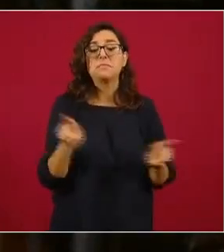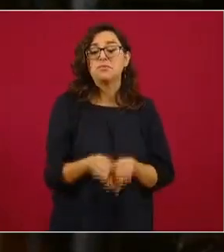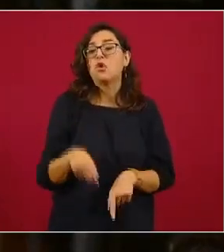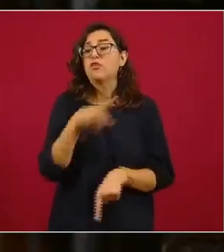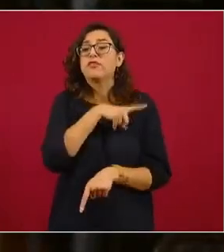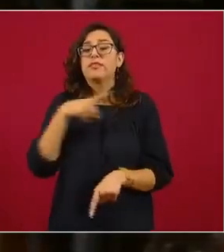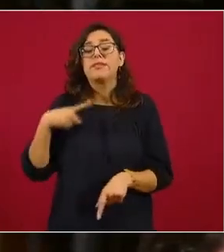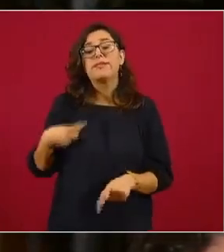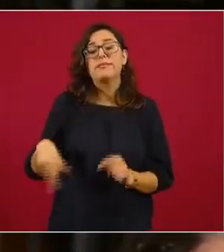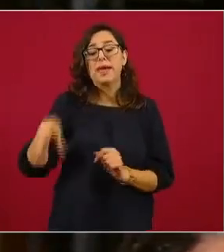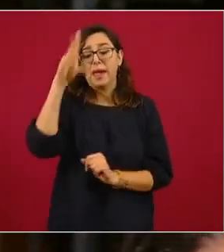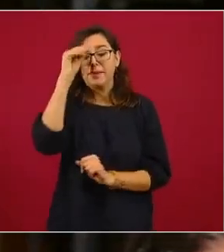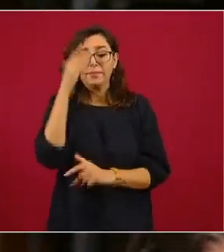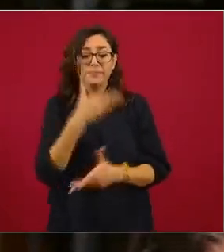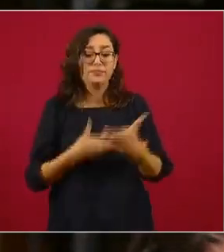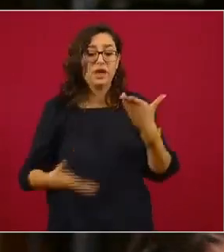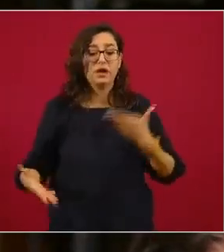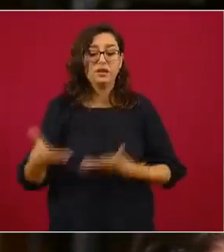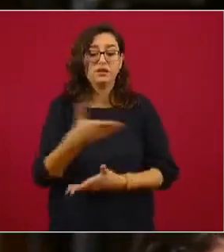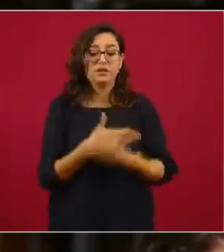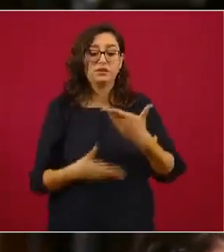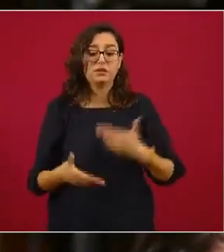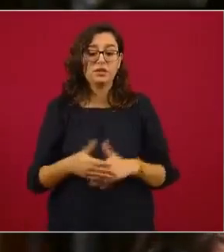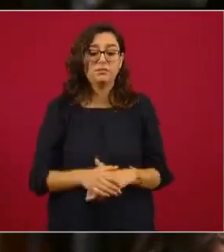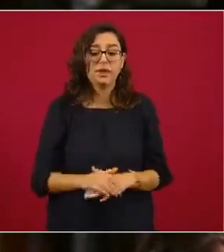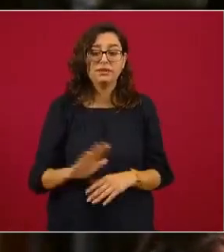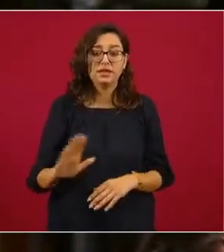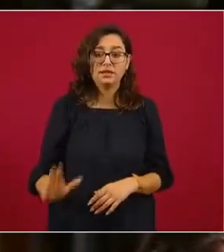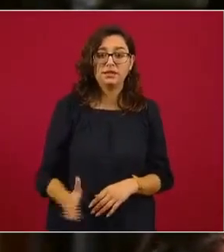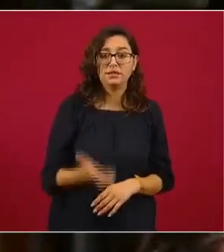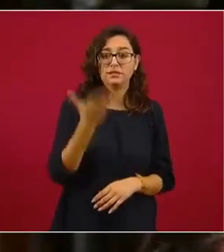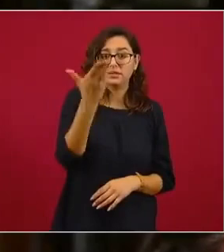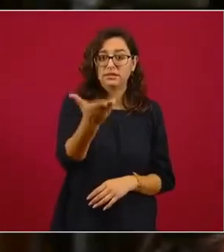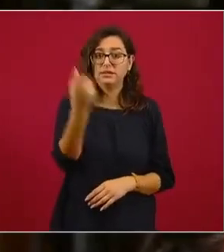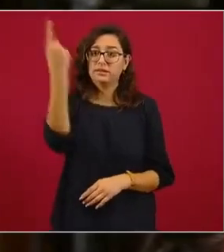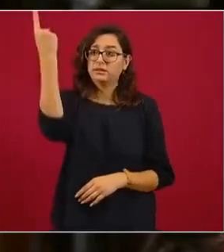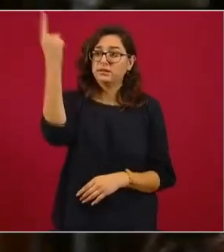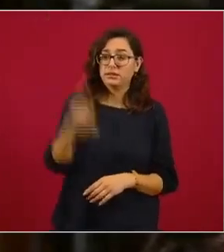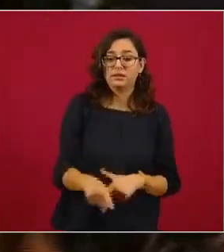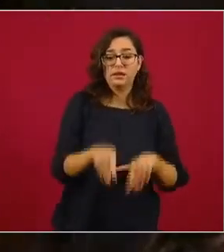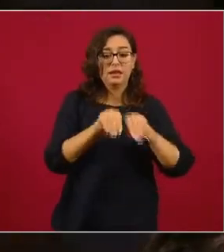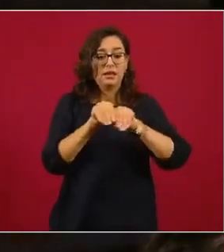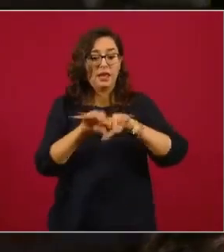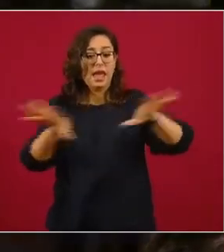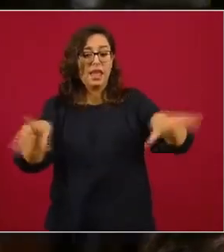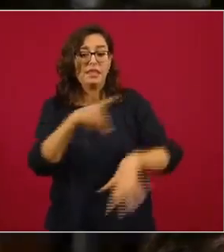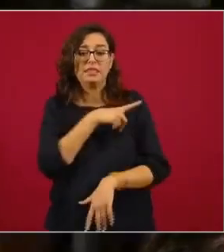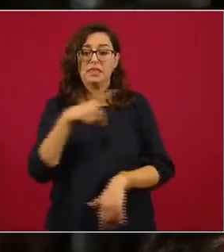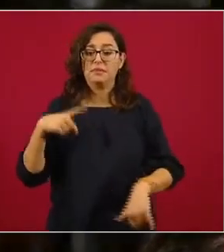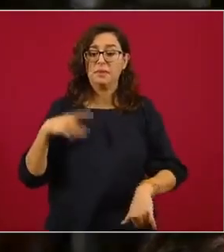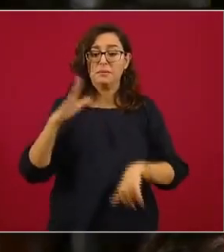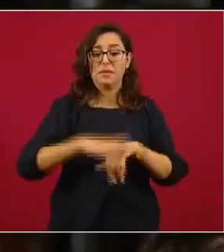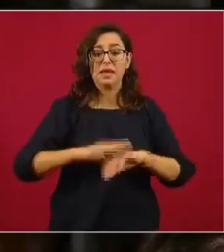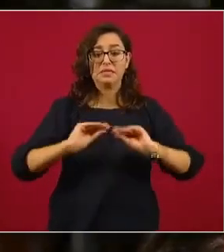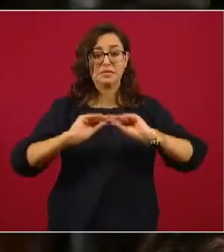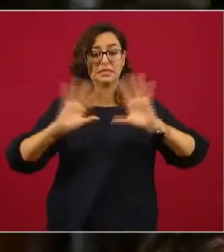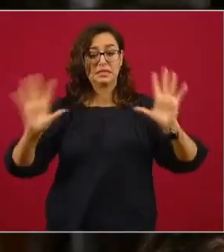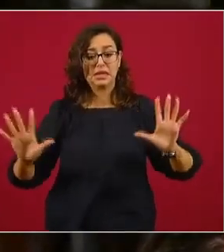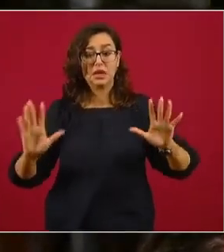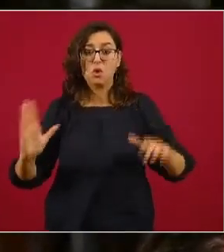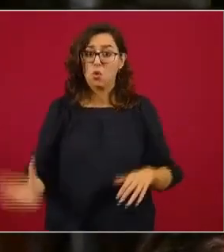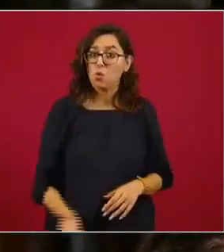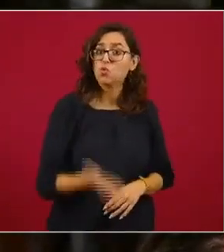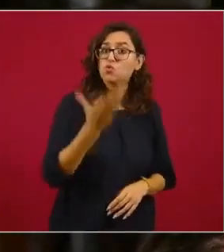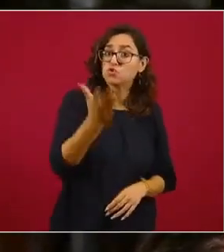emitir a sus seguidores, independiente del mensaje hoy a todo el país, debe ser claro y ellos deben entender de